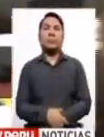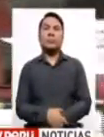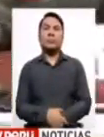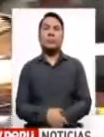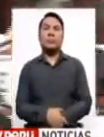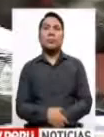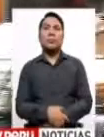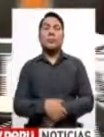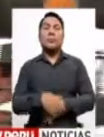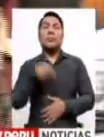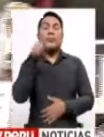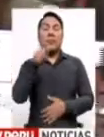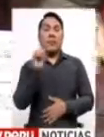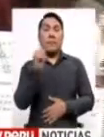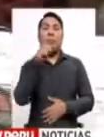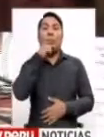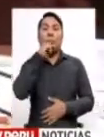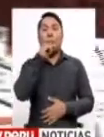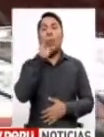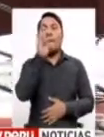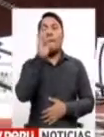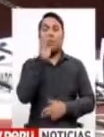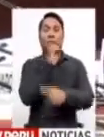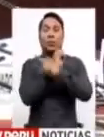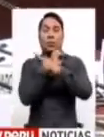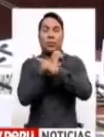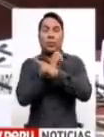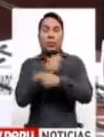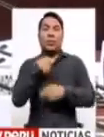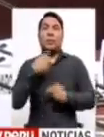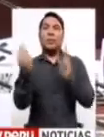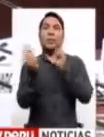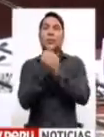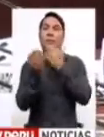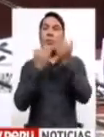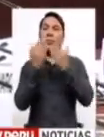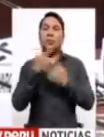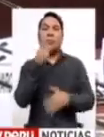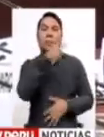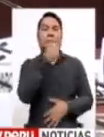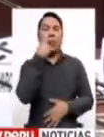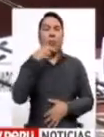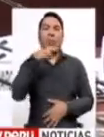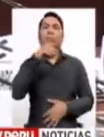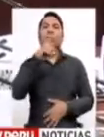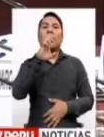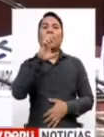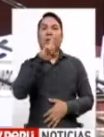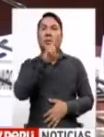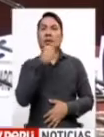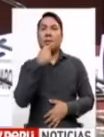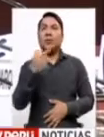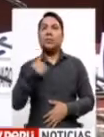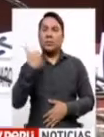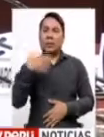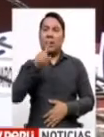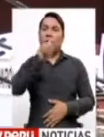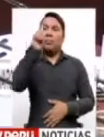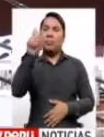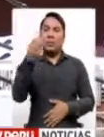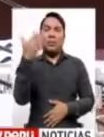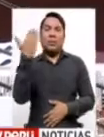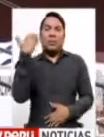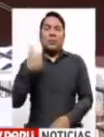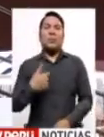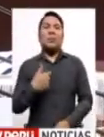La ex primera dama, a través de la presidencia, para responderle al señor Mauricio Mulder, como lo he dicho en repetidas oportunidades, nunca